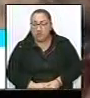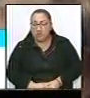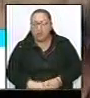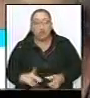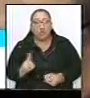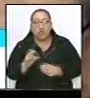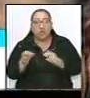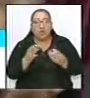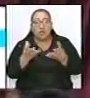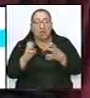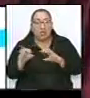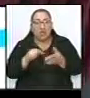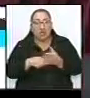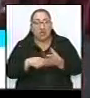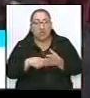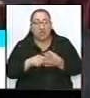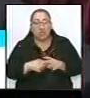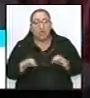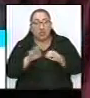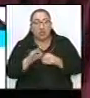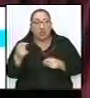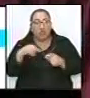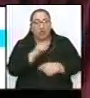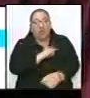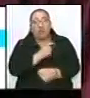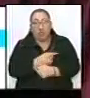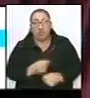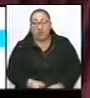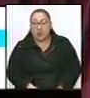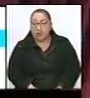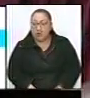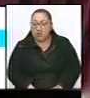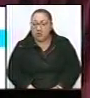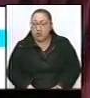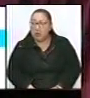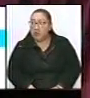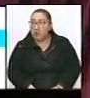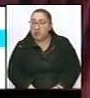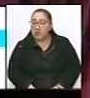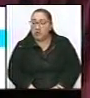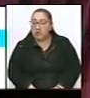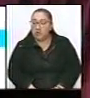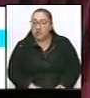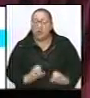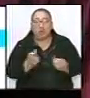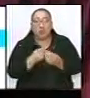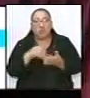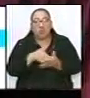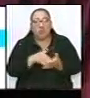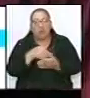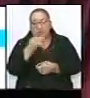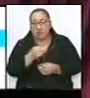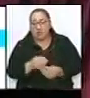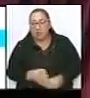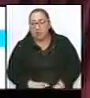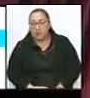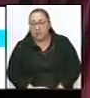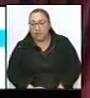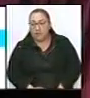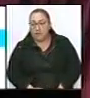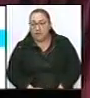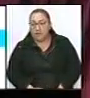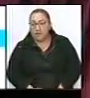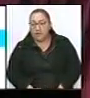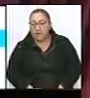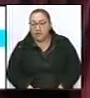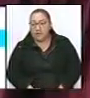están queriendo hacer un presidencialismo muy fuerte y un Congreso completamente debilitado. Esa es la verdad del asunto. Gracias.